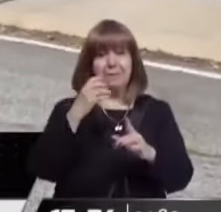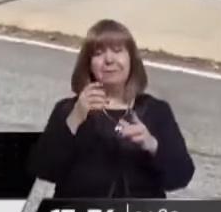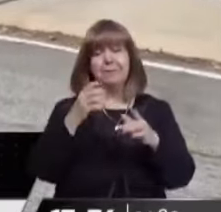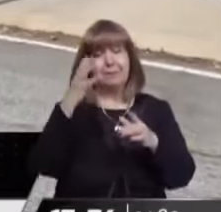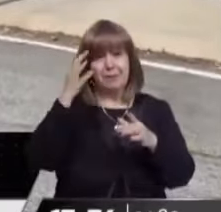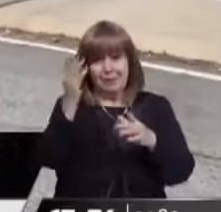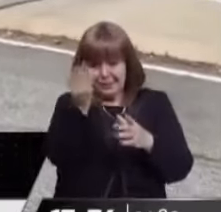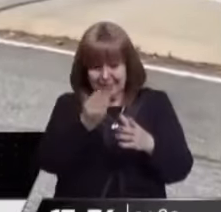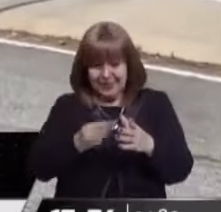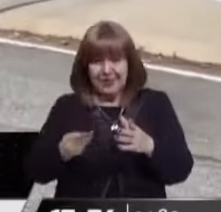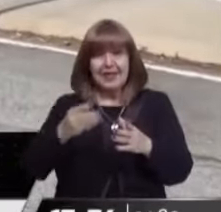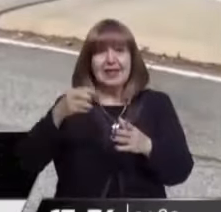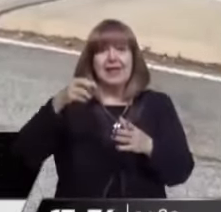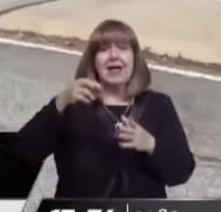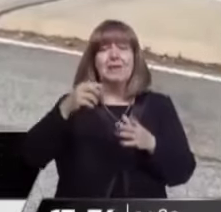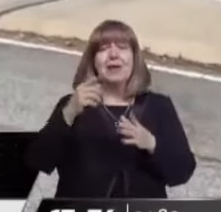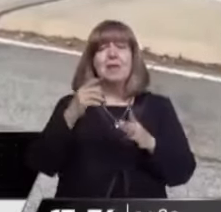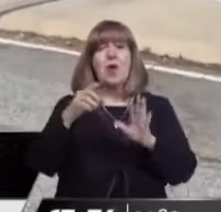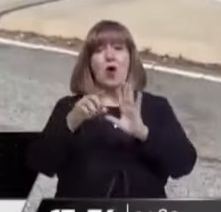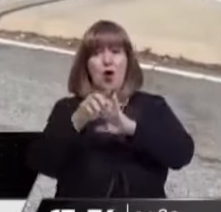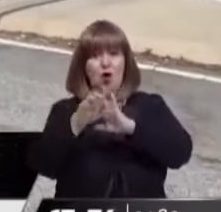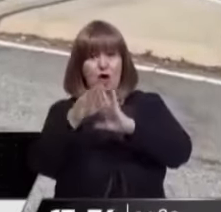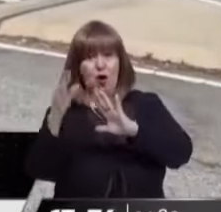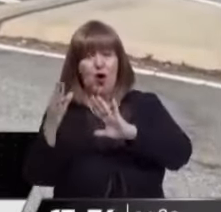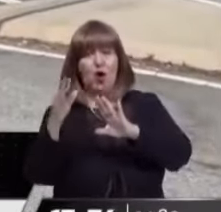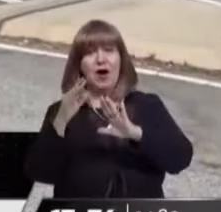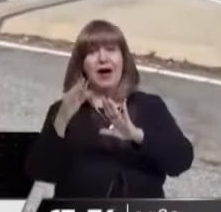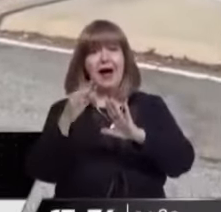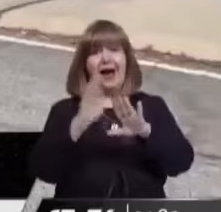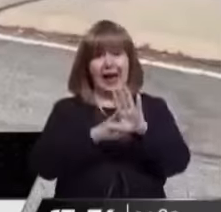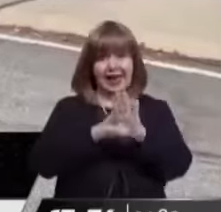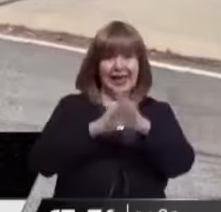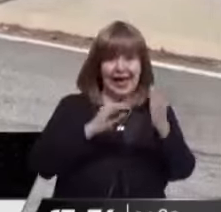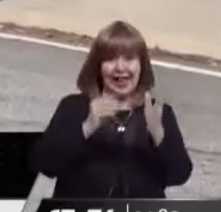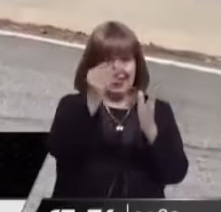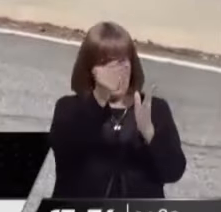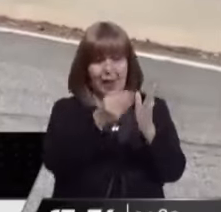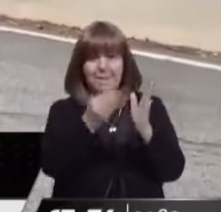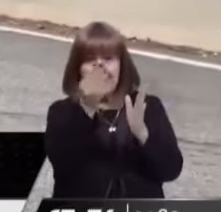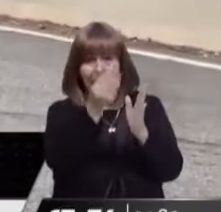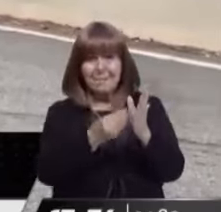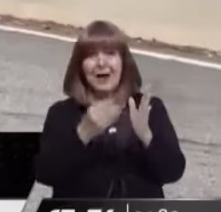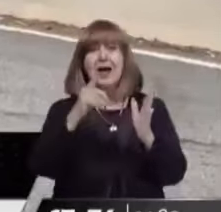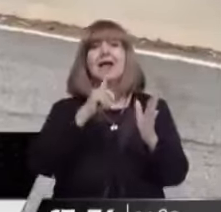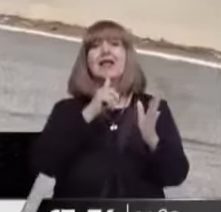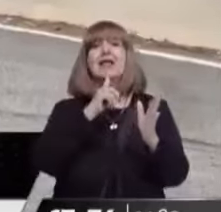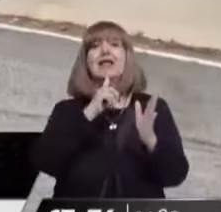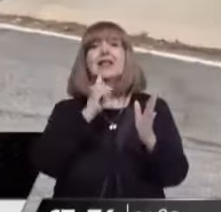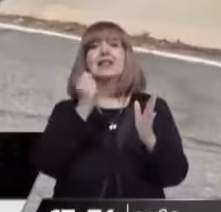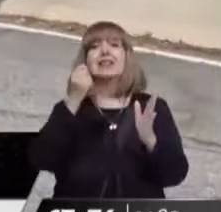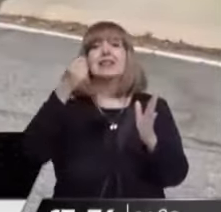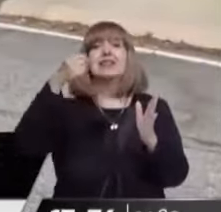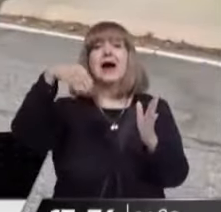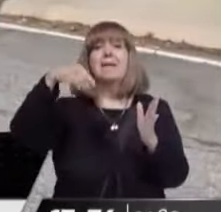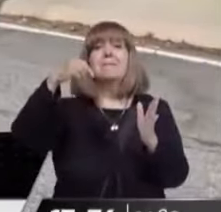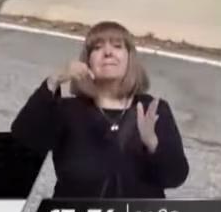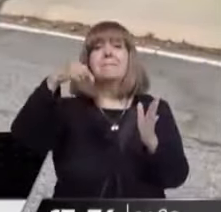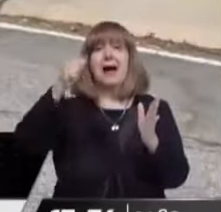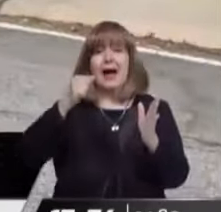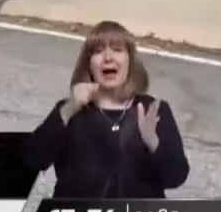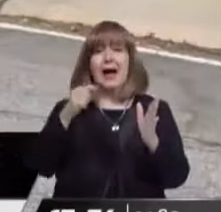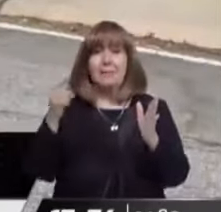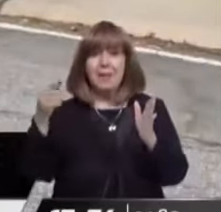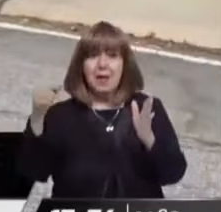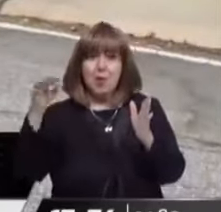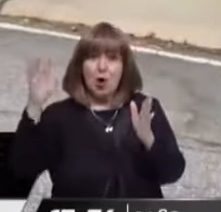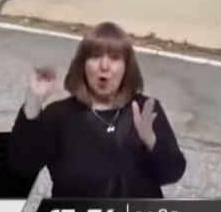Florida. Sí. Al oeste, a la izquierda del mapa, sí, bueno, a la altura media, ahí está Tampa. El huracán Milton está yendo